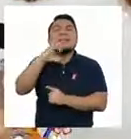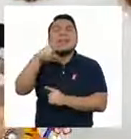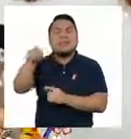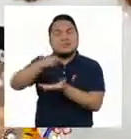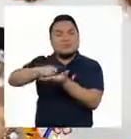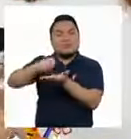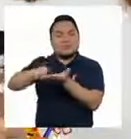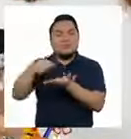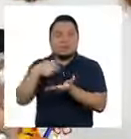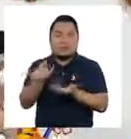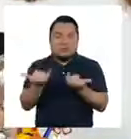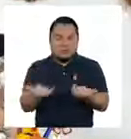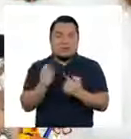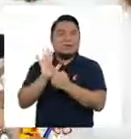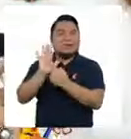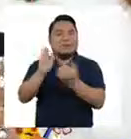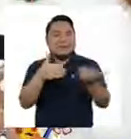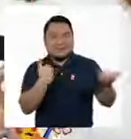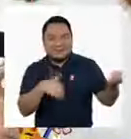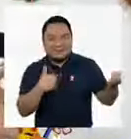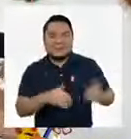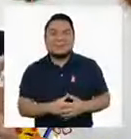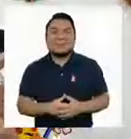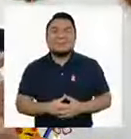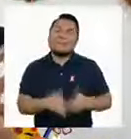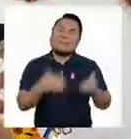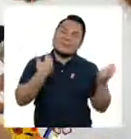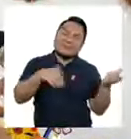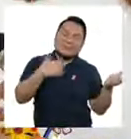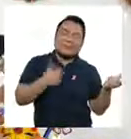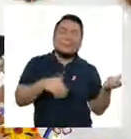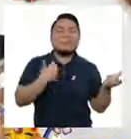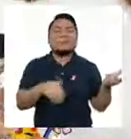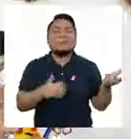Silva. Y dice así.